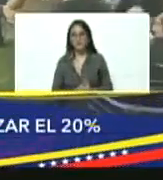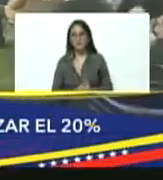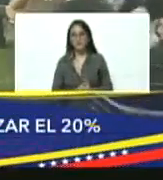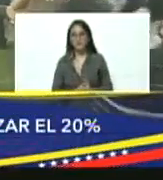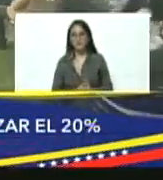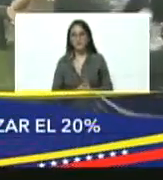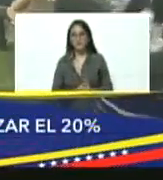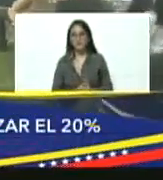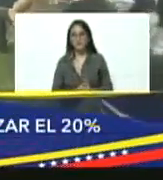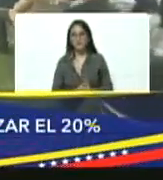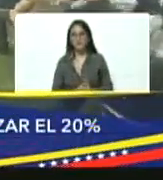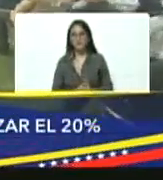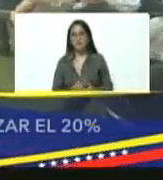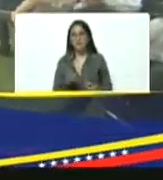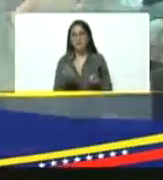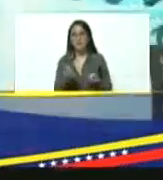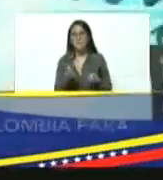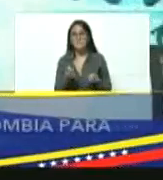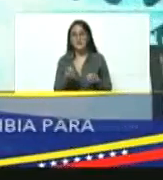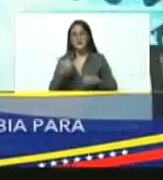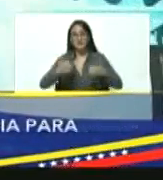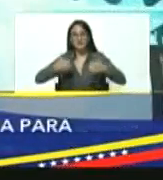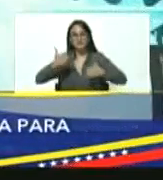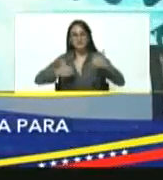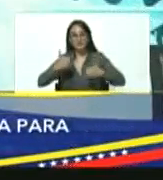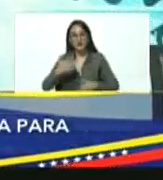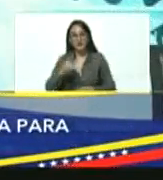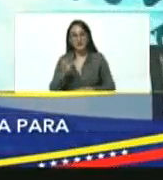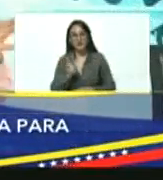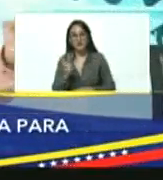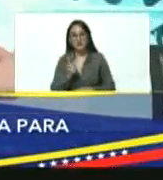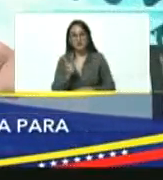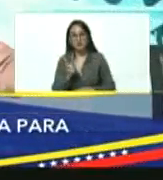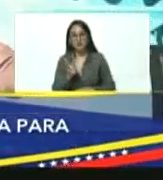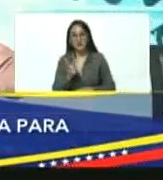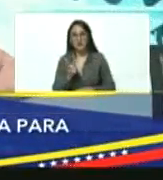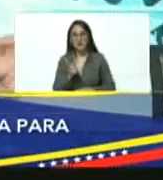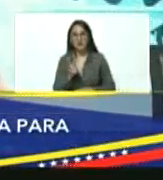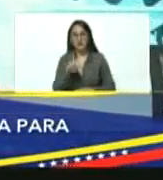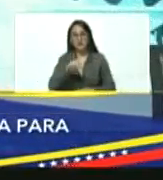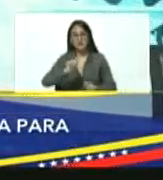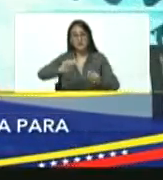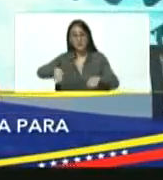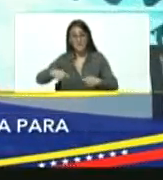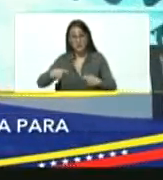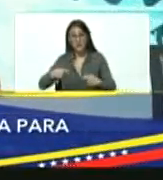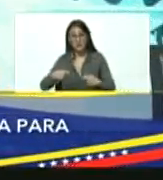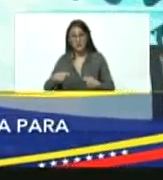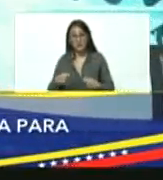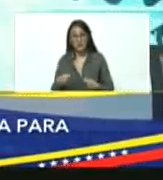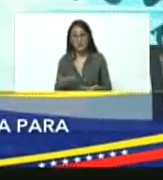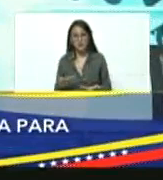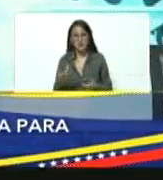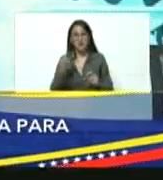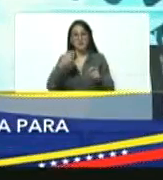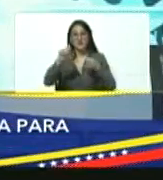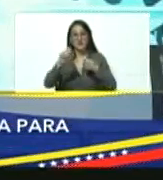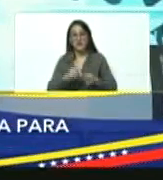Miren, con los precios competitivos que tenemos en Venezuela, usted me agarra esos zapatos y los